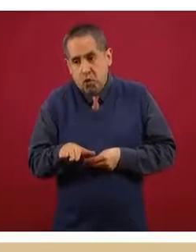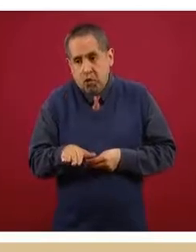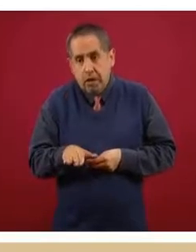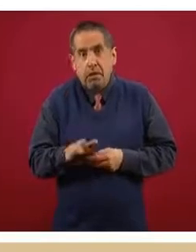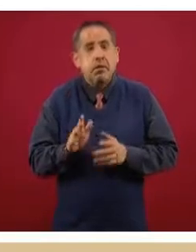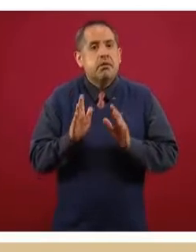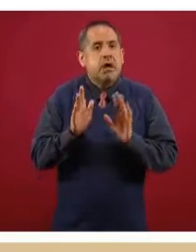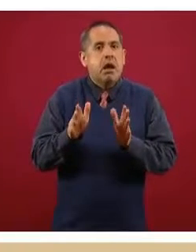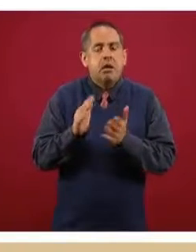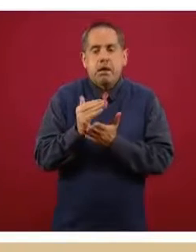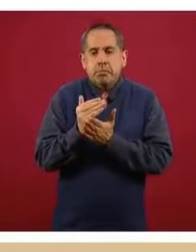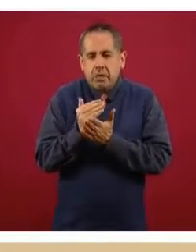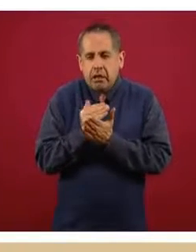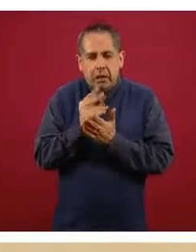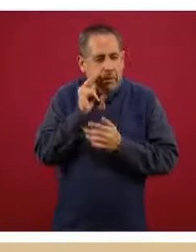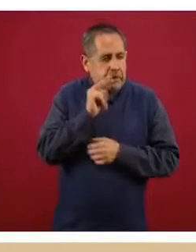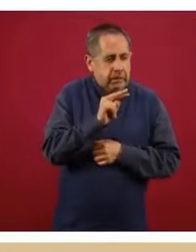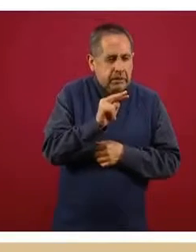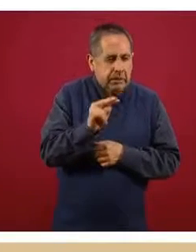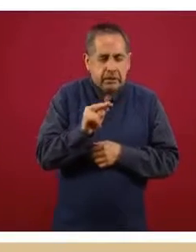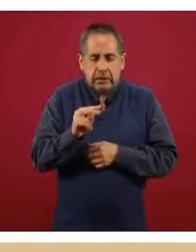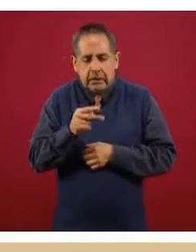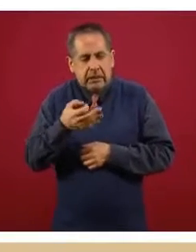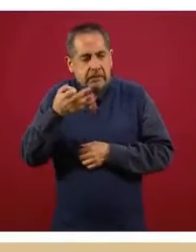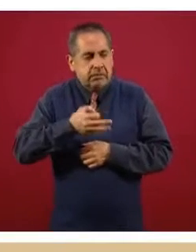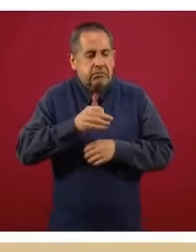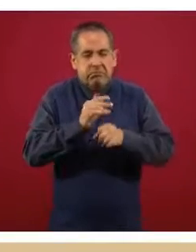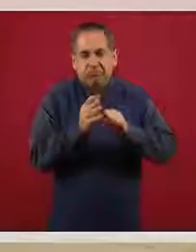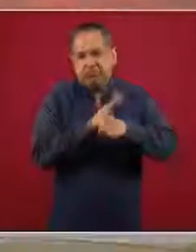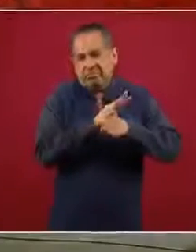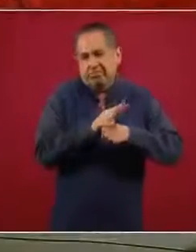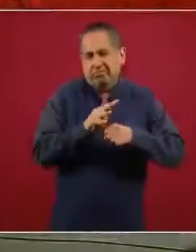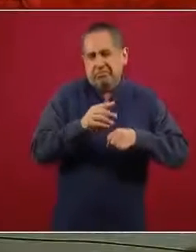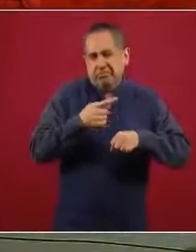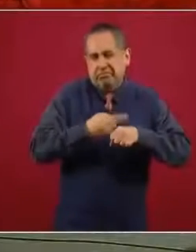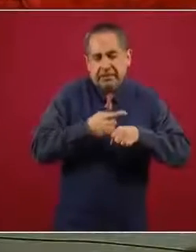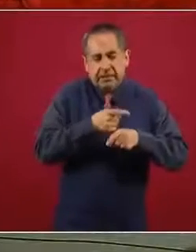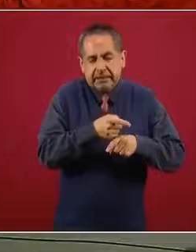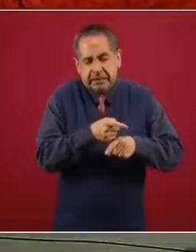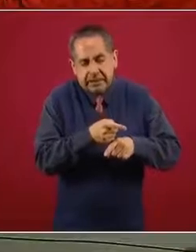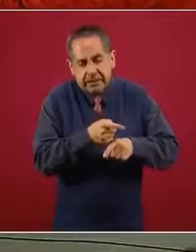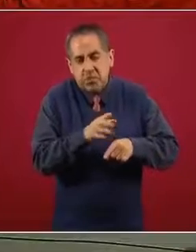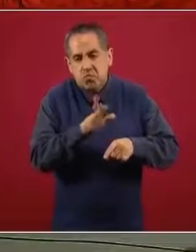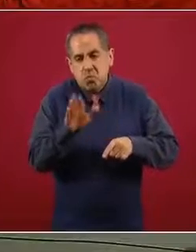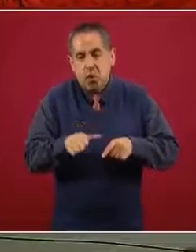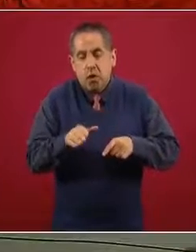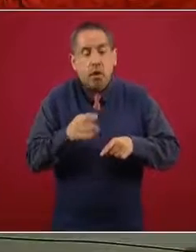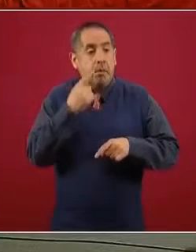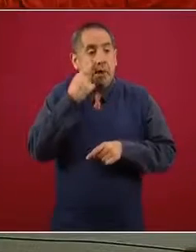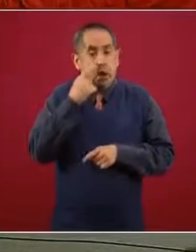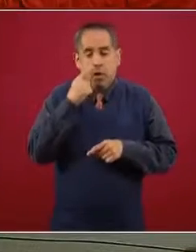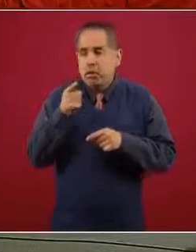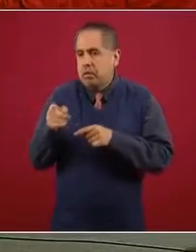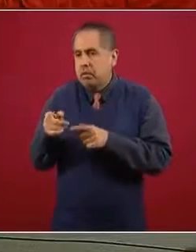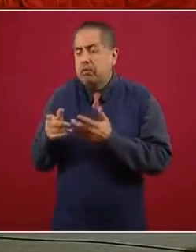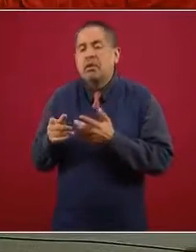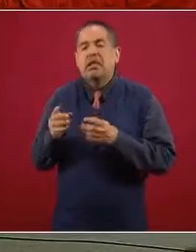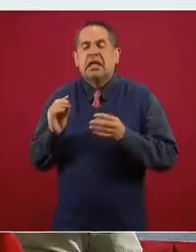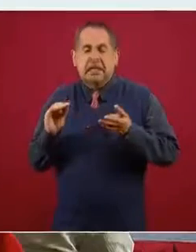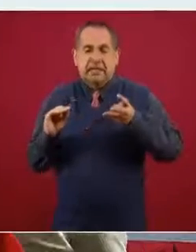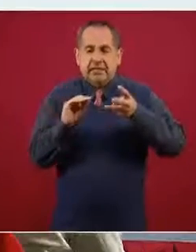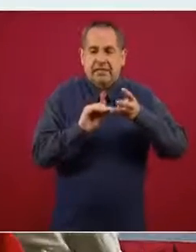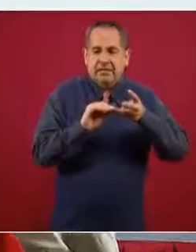también confirmadas a la prueba de virus SARS-CoV-2, pero además estamos también sumando en esta